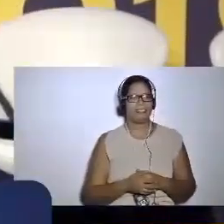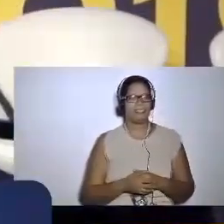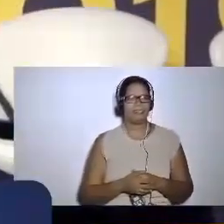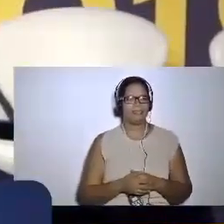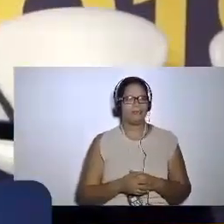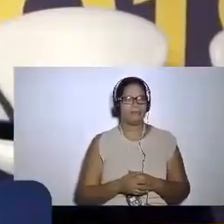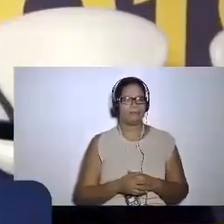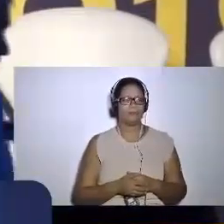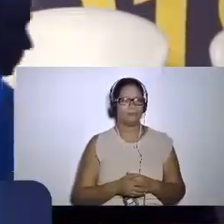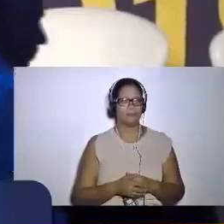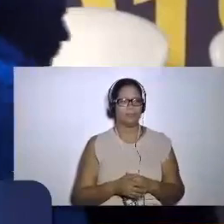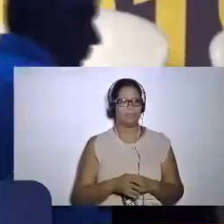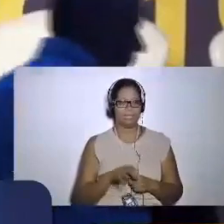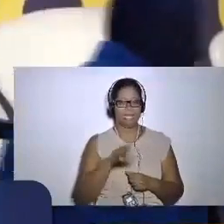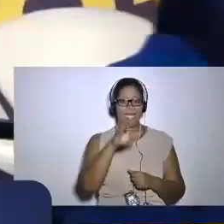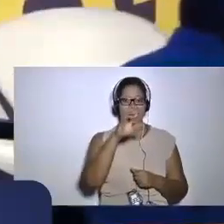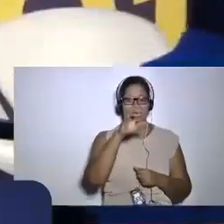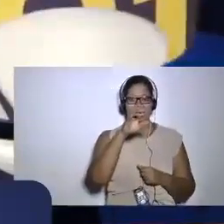bueno,